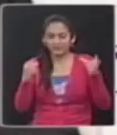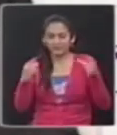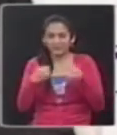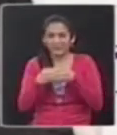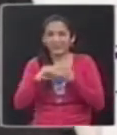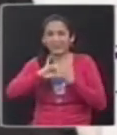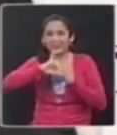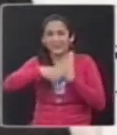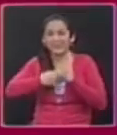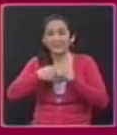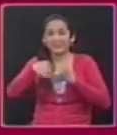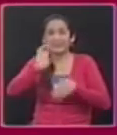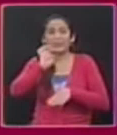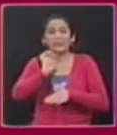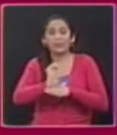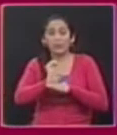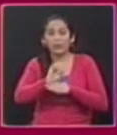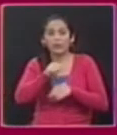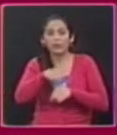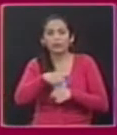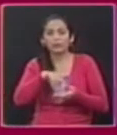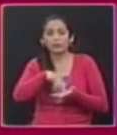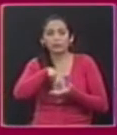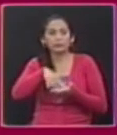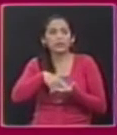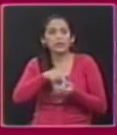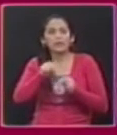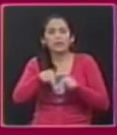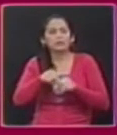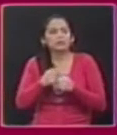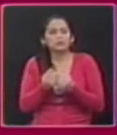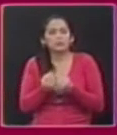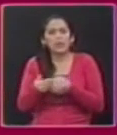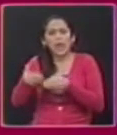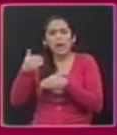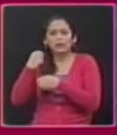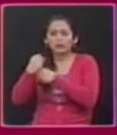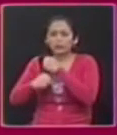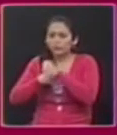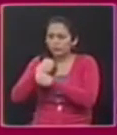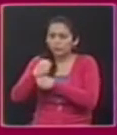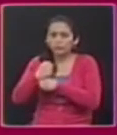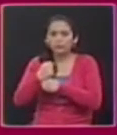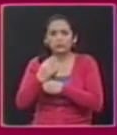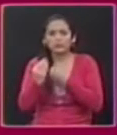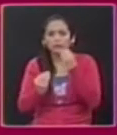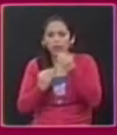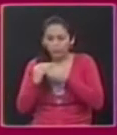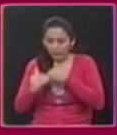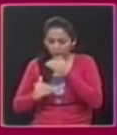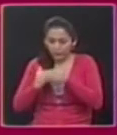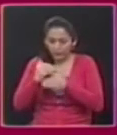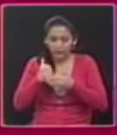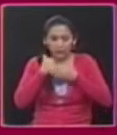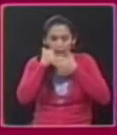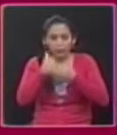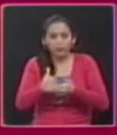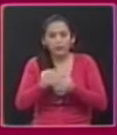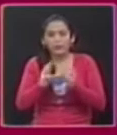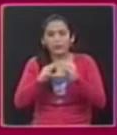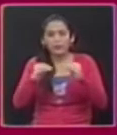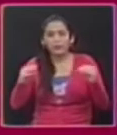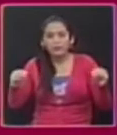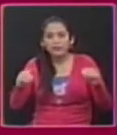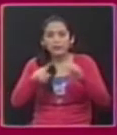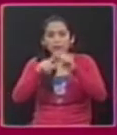ha desarrollado ya desde hace muchos años un proceso de incluir materiales sostenibles dentro de los diseños y